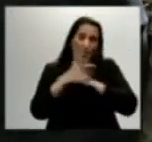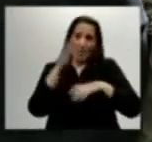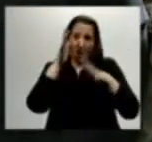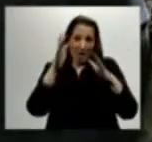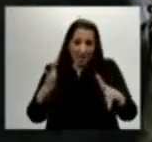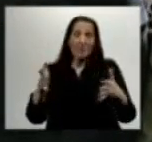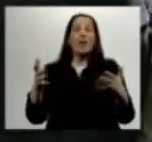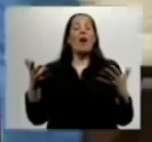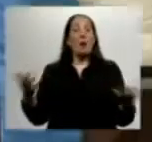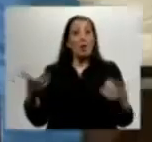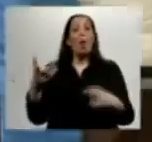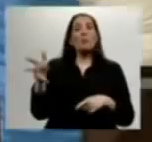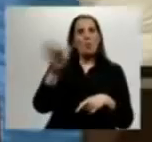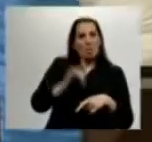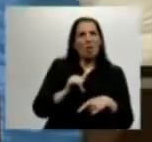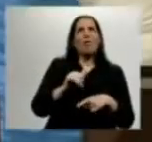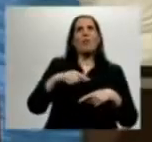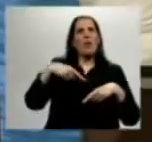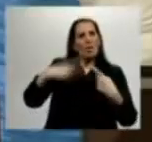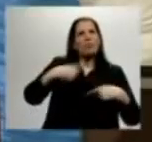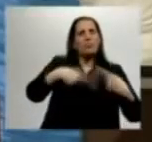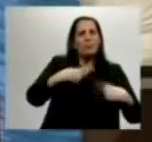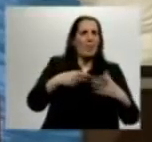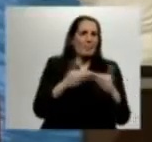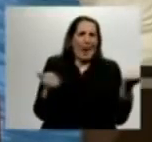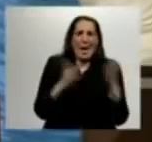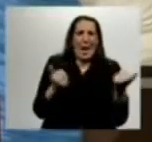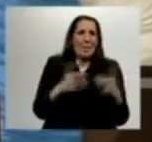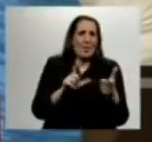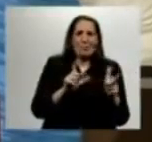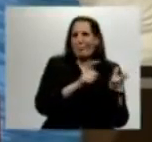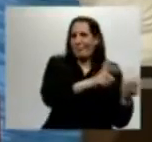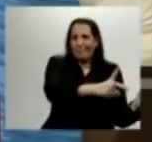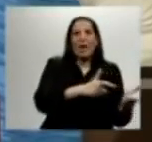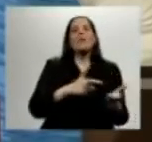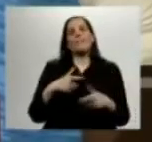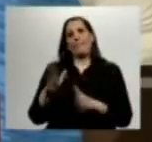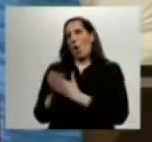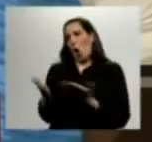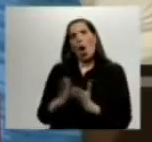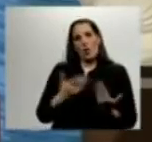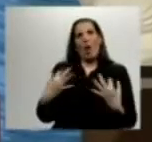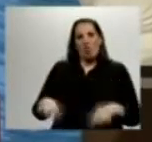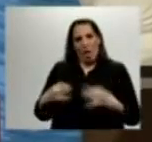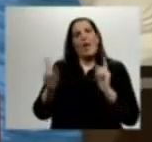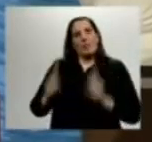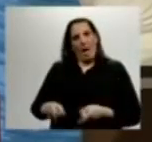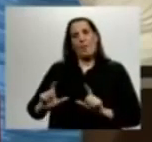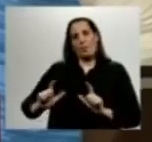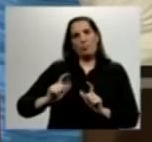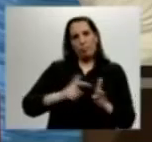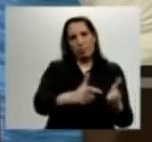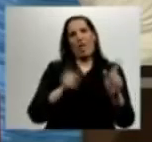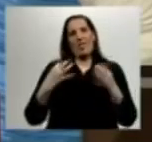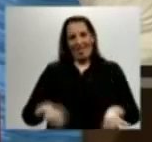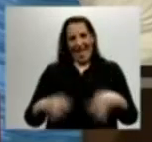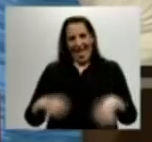y todos los días adquieren mayor velocidad, que exigían una adecuación de estos